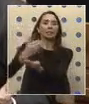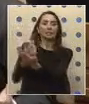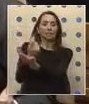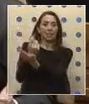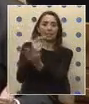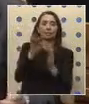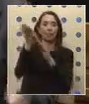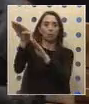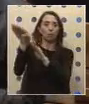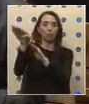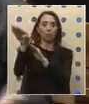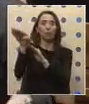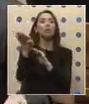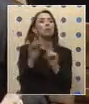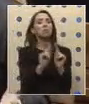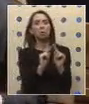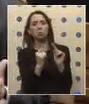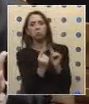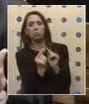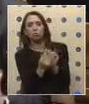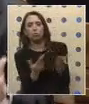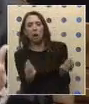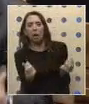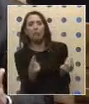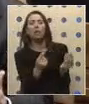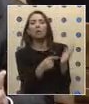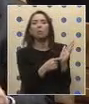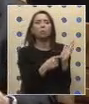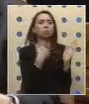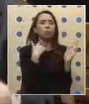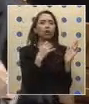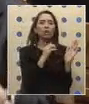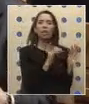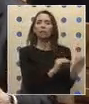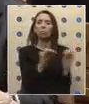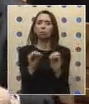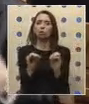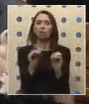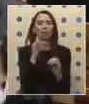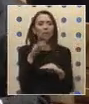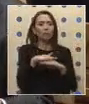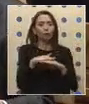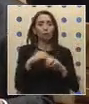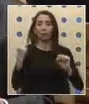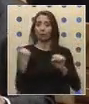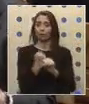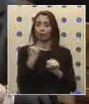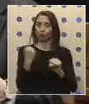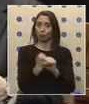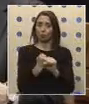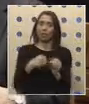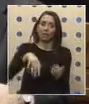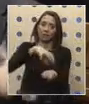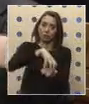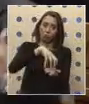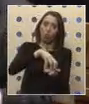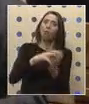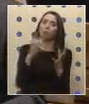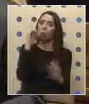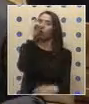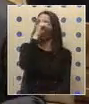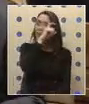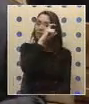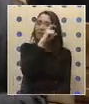muy lateral, pero incluso se posterga sin fundamentos serios. Yo creo que construir ciudad es muy difícil y hay que tener